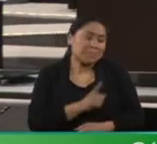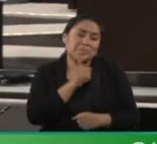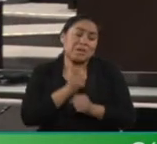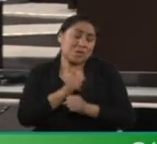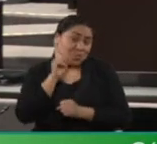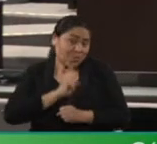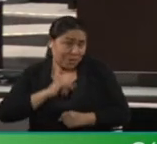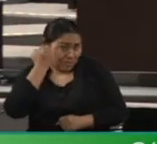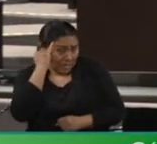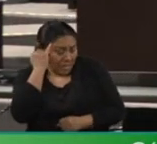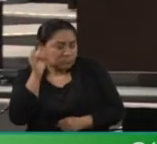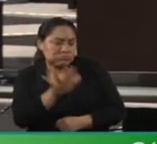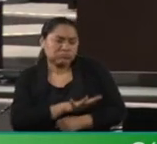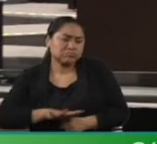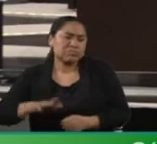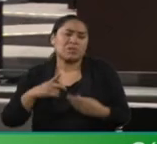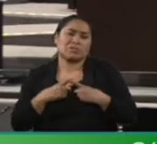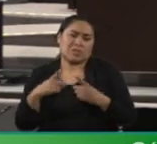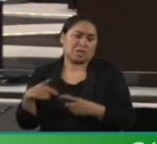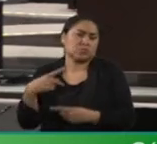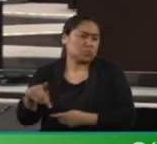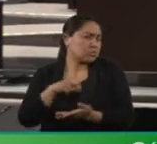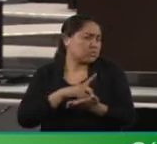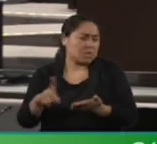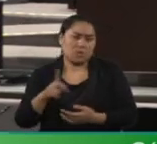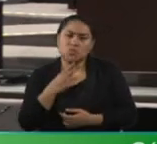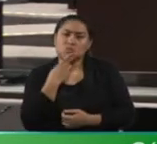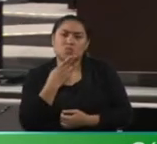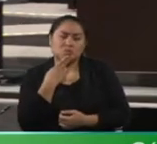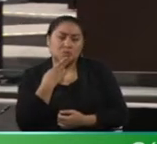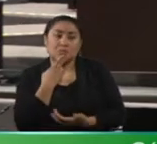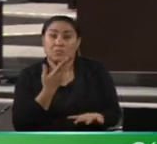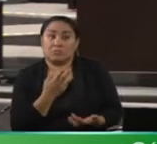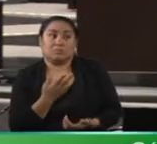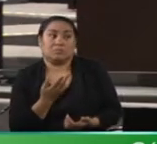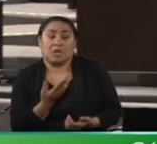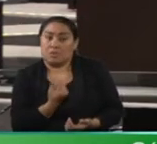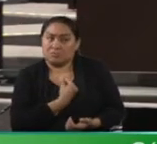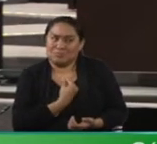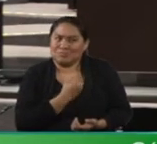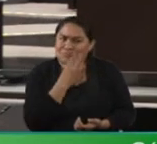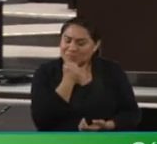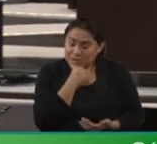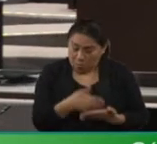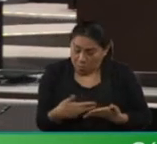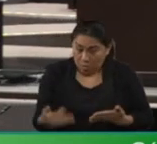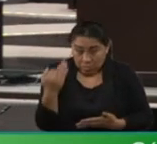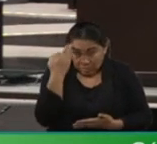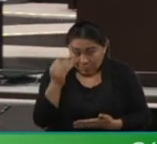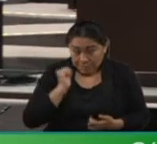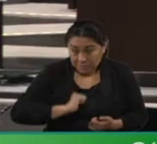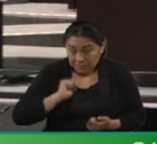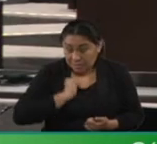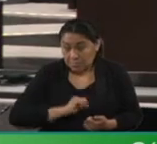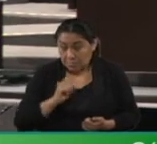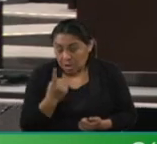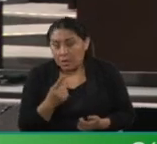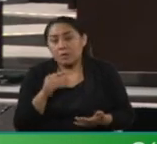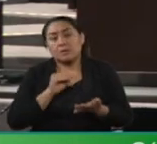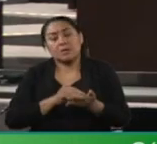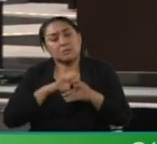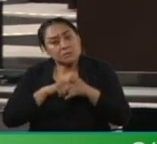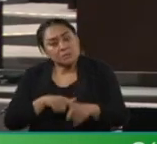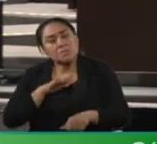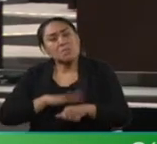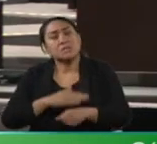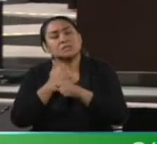indígenas puedan ejercer plenamente sus derechos. No podemos permitir que en pleno siglo XXI sigan siendo las más vulnerables